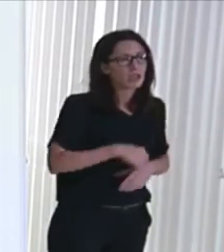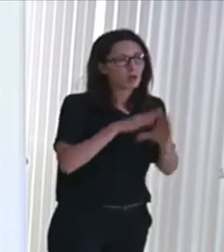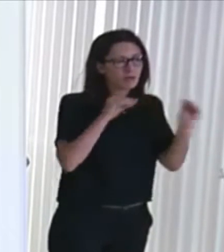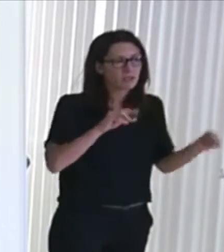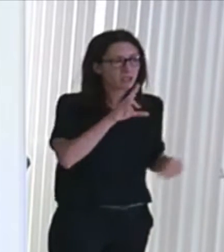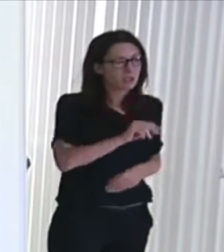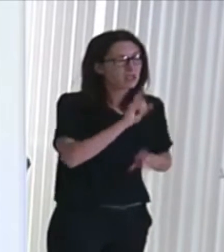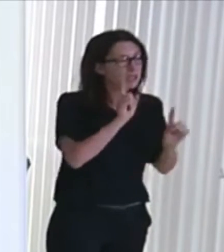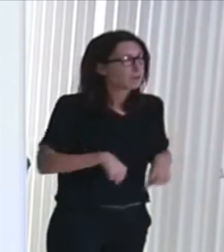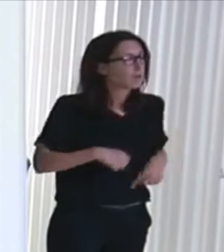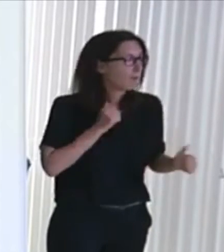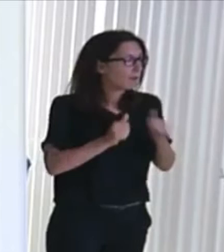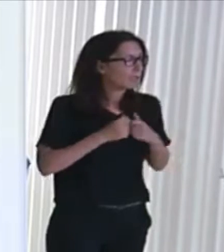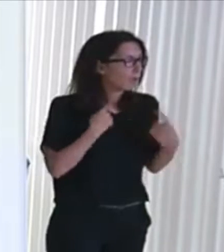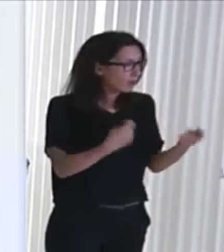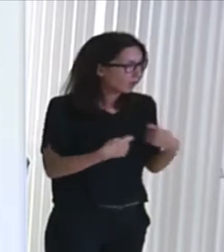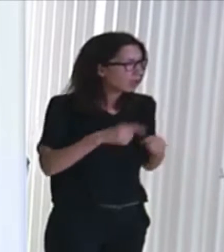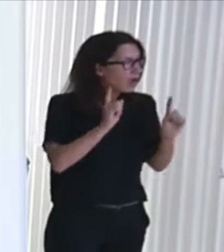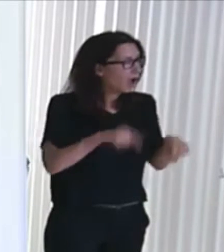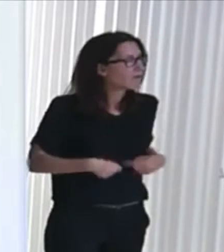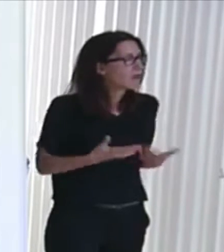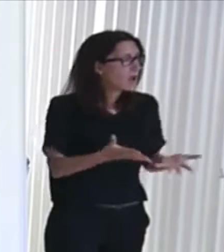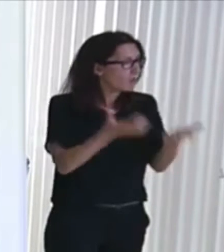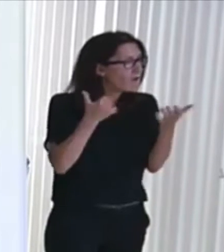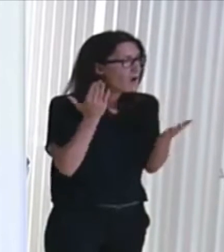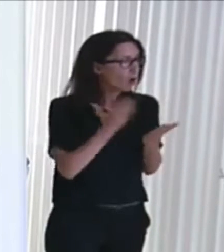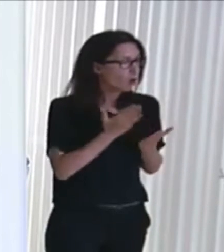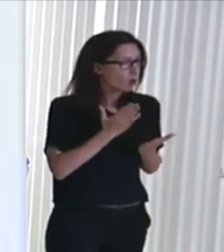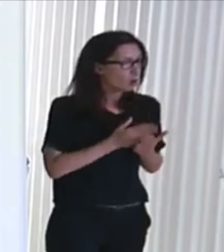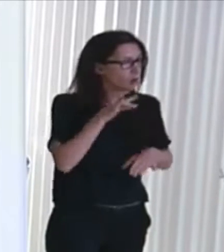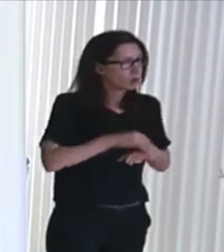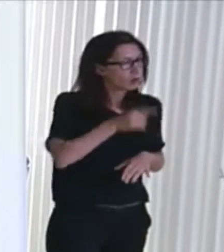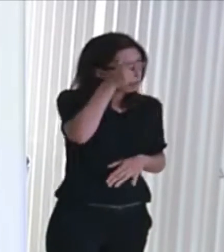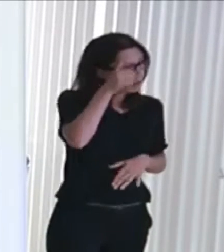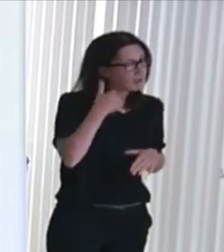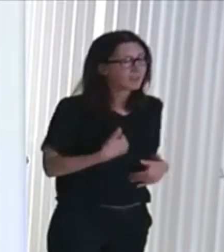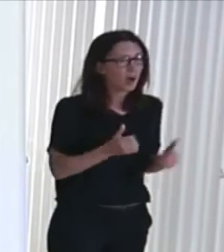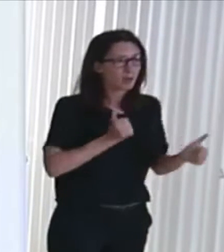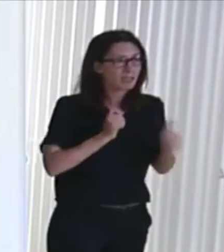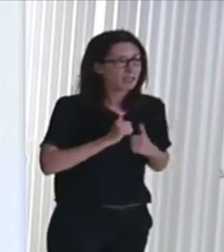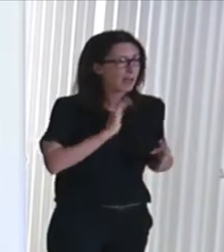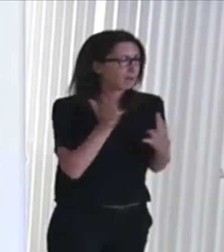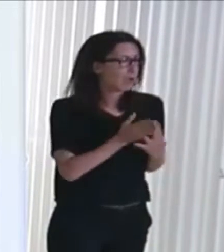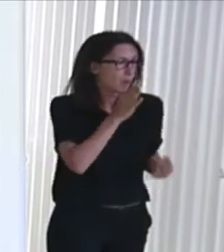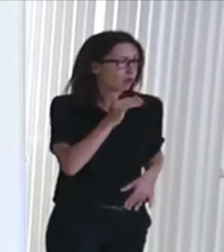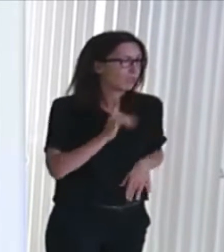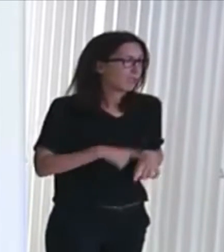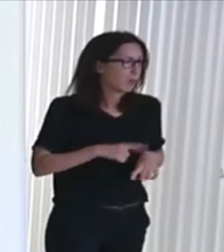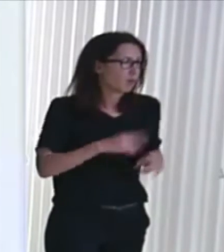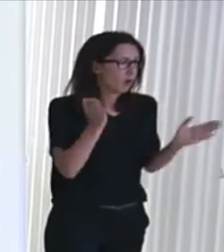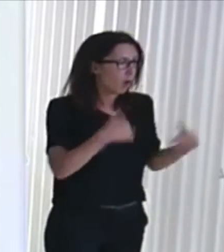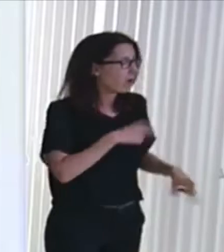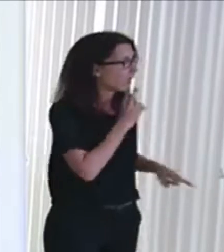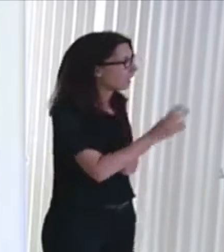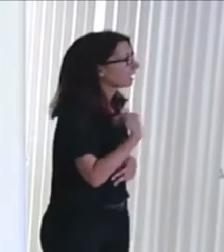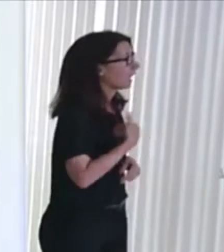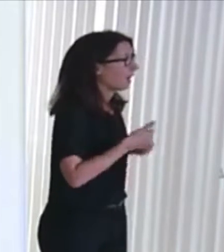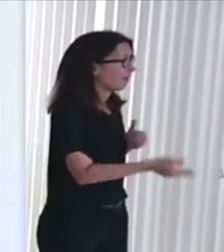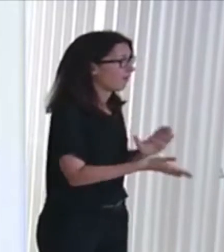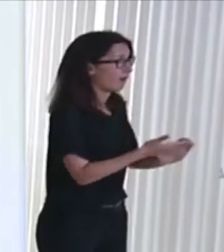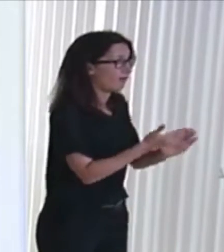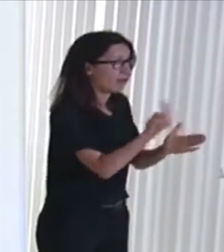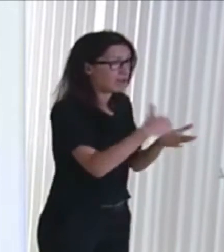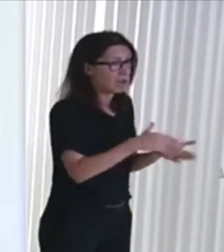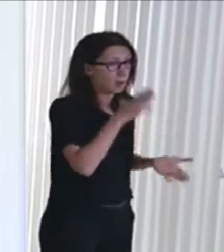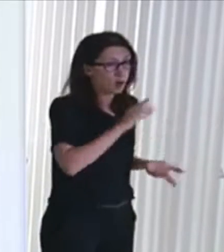un máster en Marketing y después de aprobar los cursos de doctorado tiene una tesis a medias por falta de tiempo. Pero ya tengo que leerla porque como han